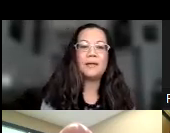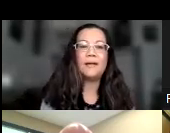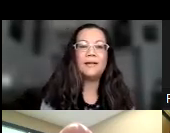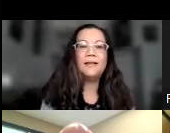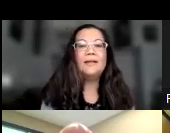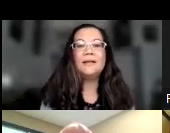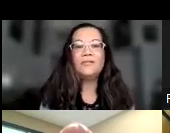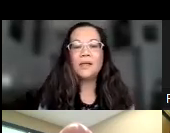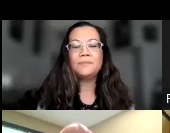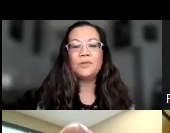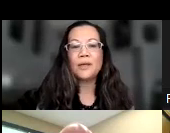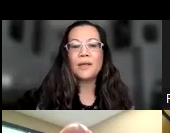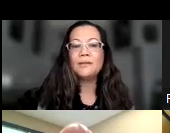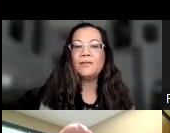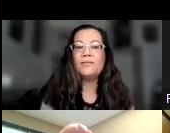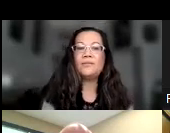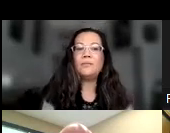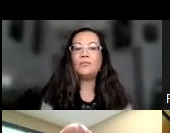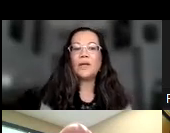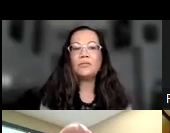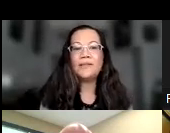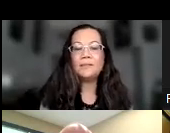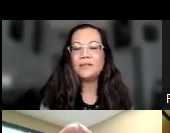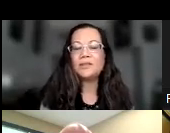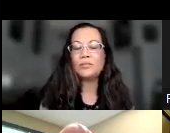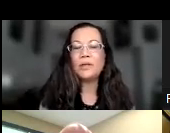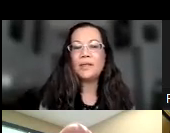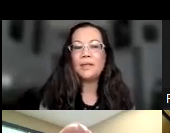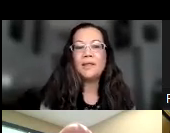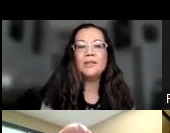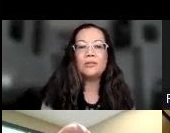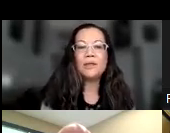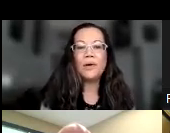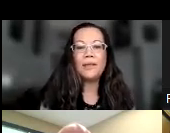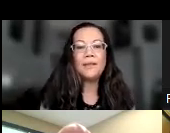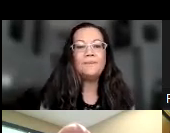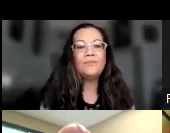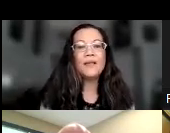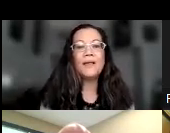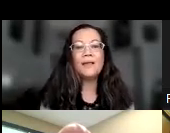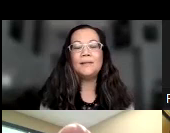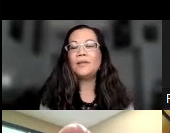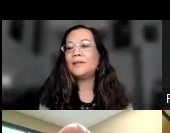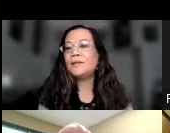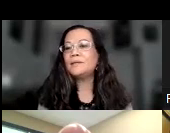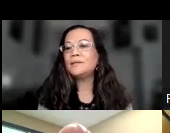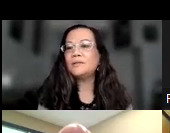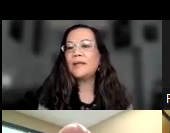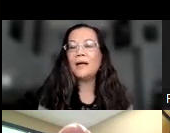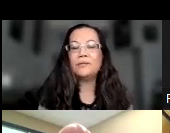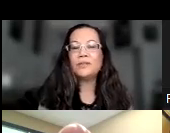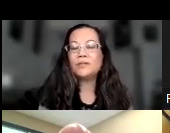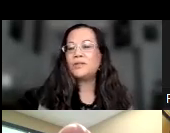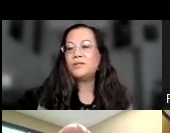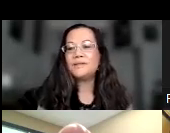así también como en el área de Central y también en NorCal. Estamos trabajando con ellos desde el 2021